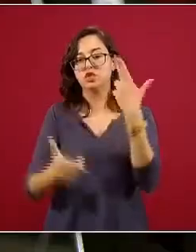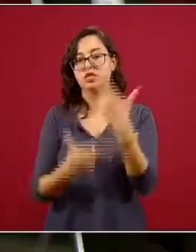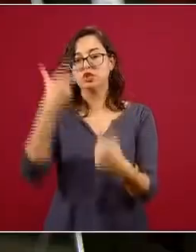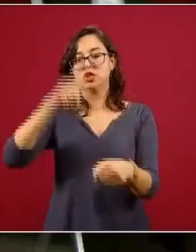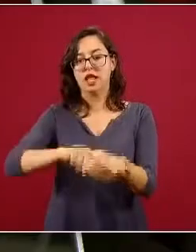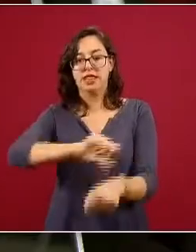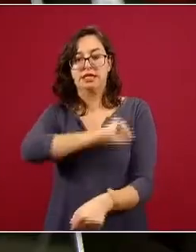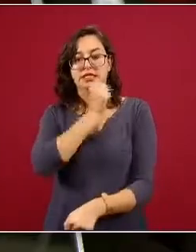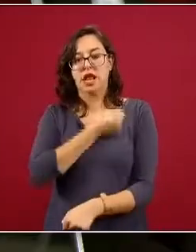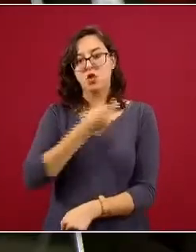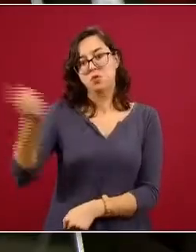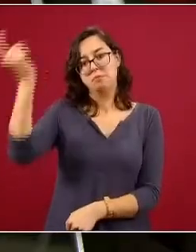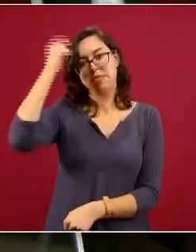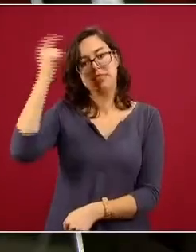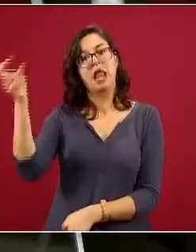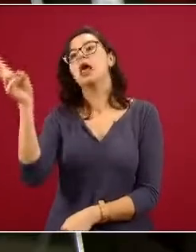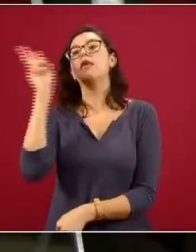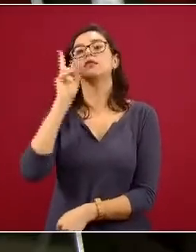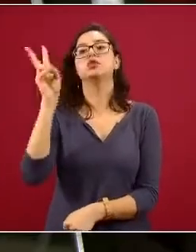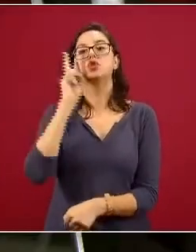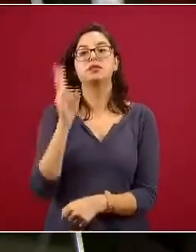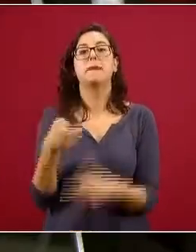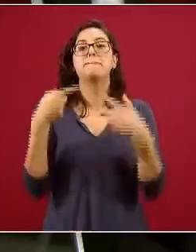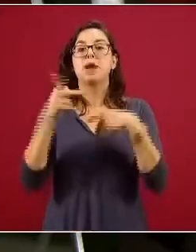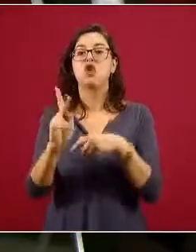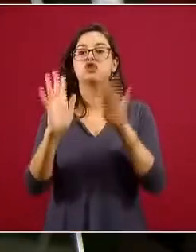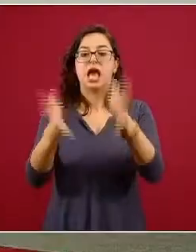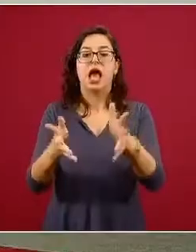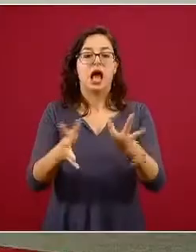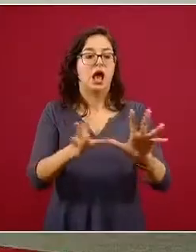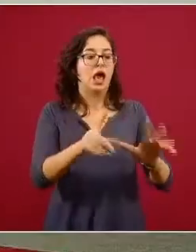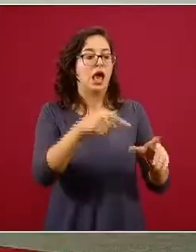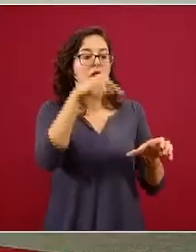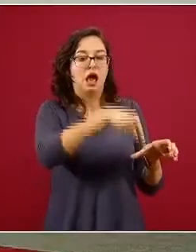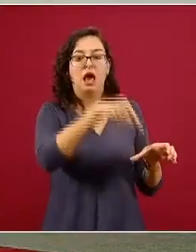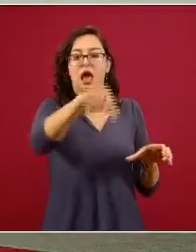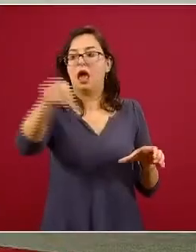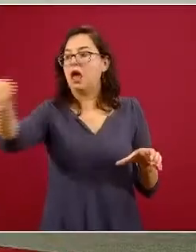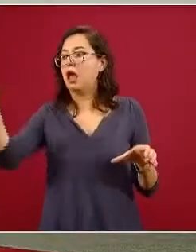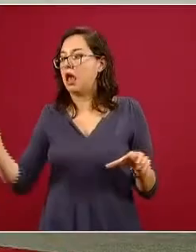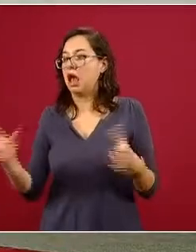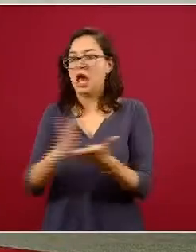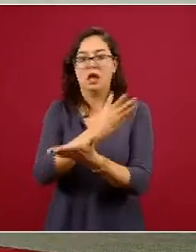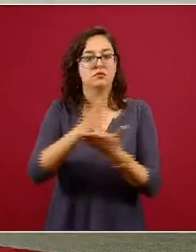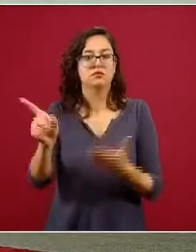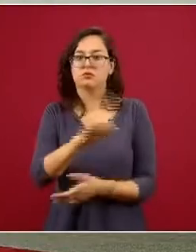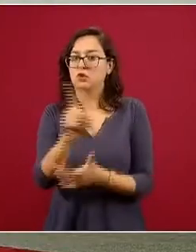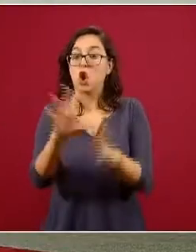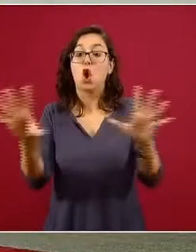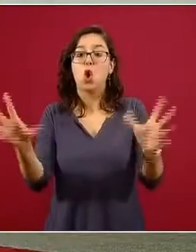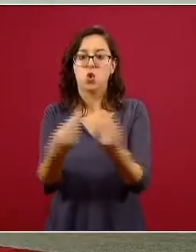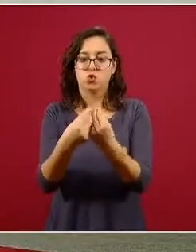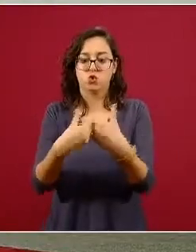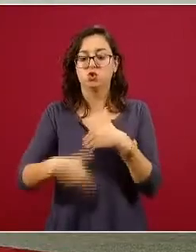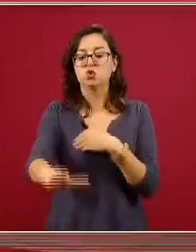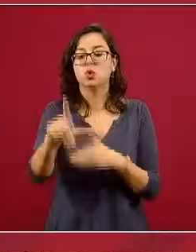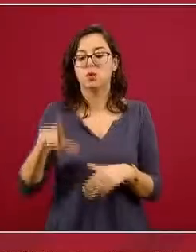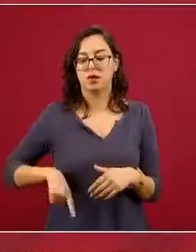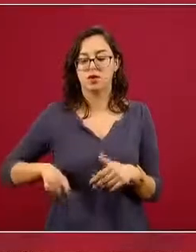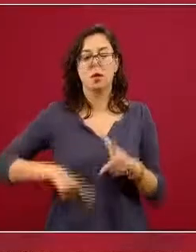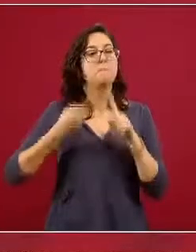Adicciones. Pero ya funciona así, como si fuera una sola entidad desde que empezó el periodo de